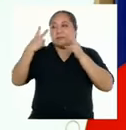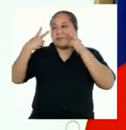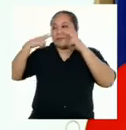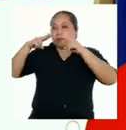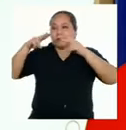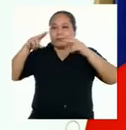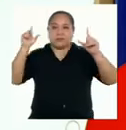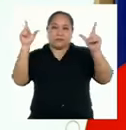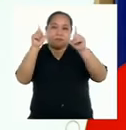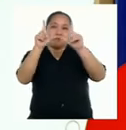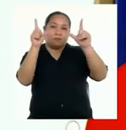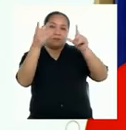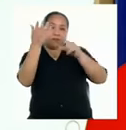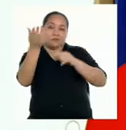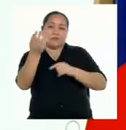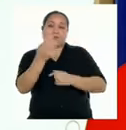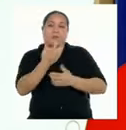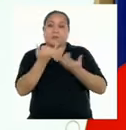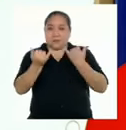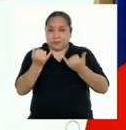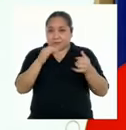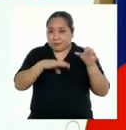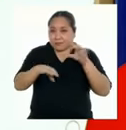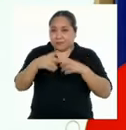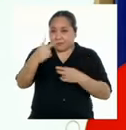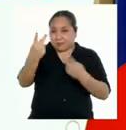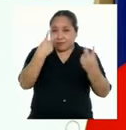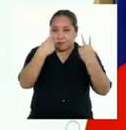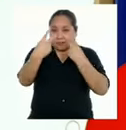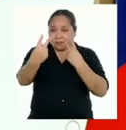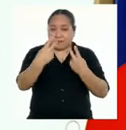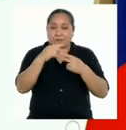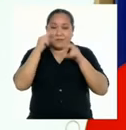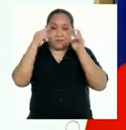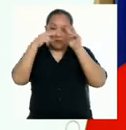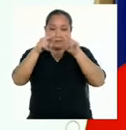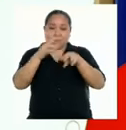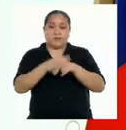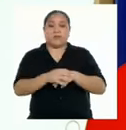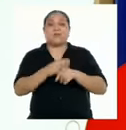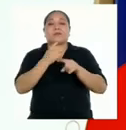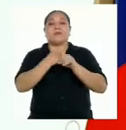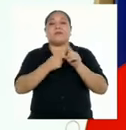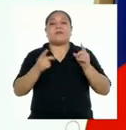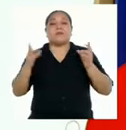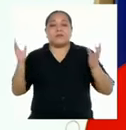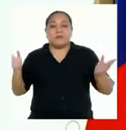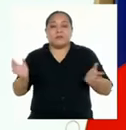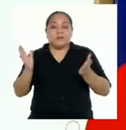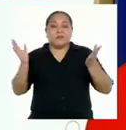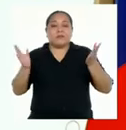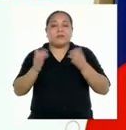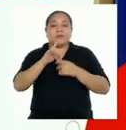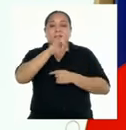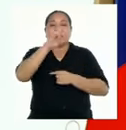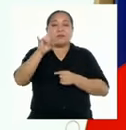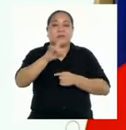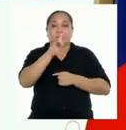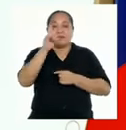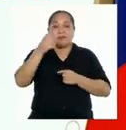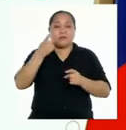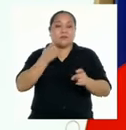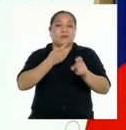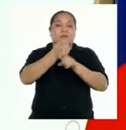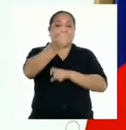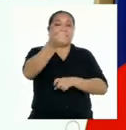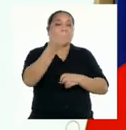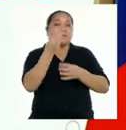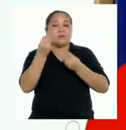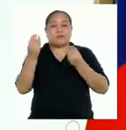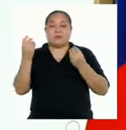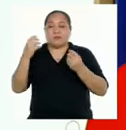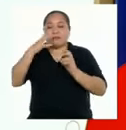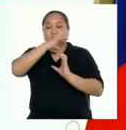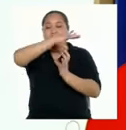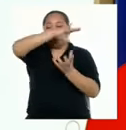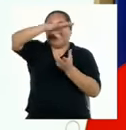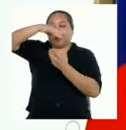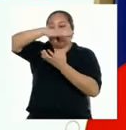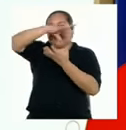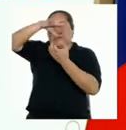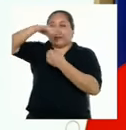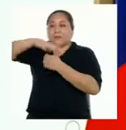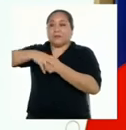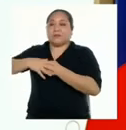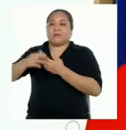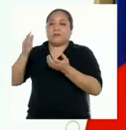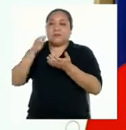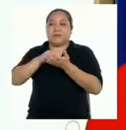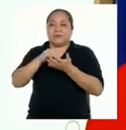una pantalla, como lo hacemos ahora. Pero generarla y su uso causan un gran impacto en el ambiente. Por eso reitero